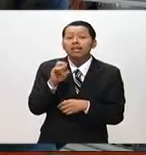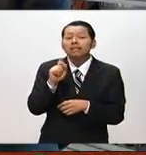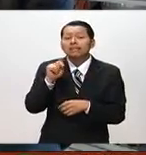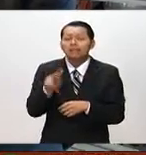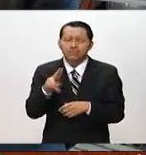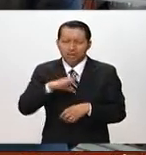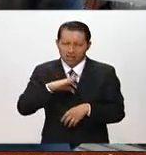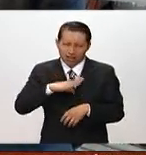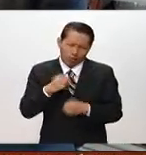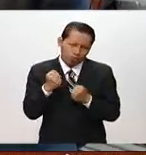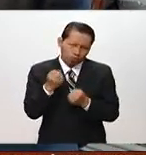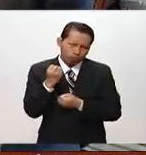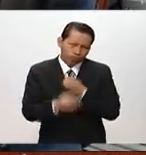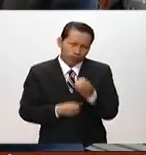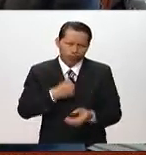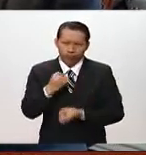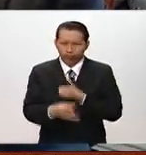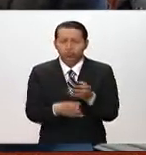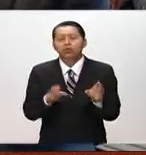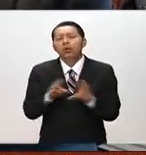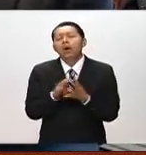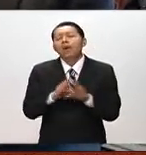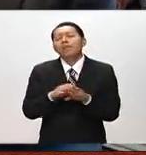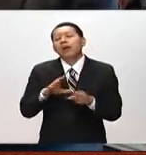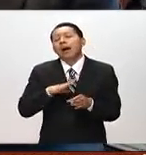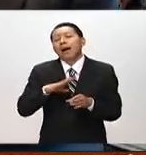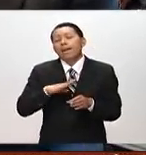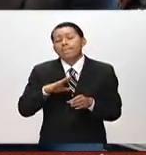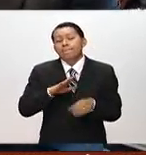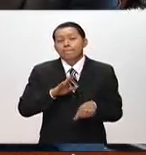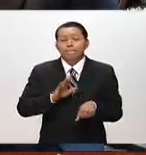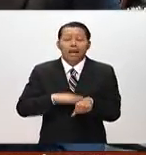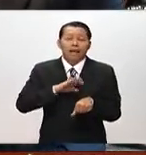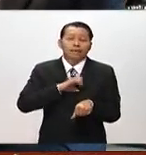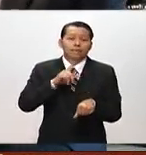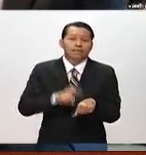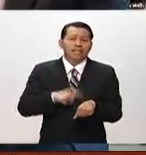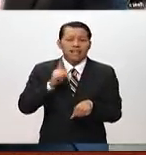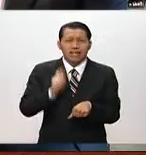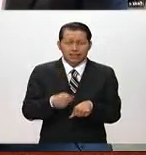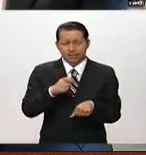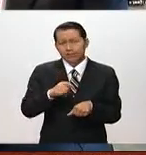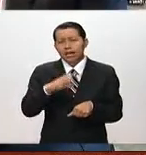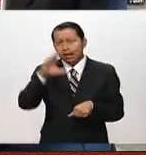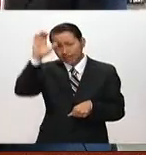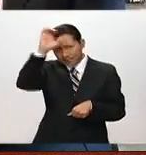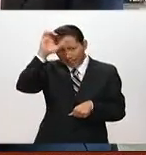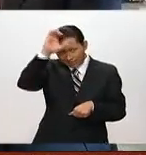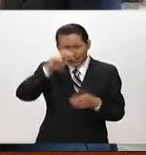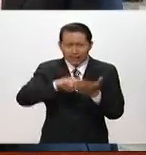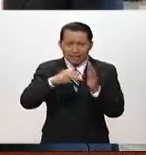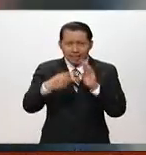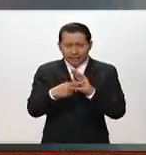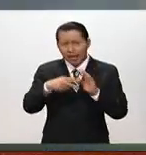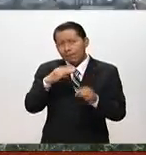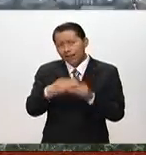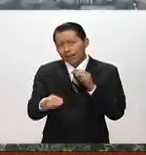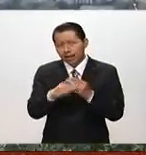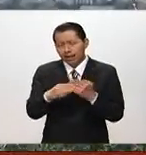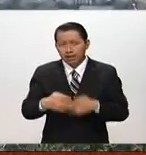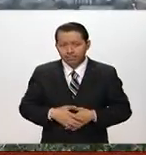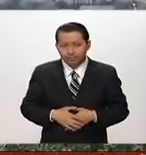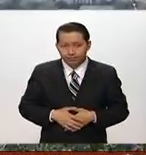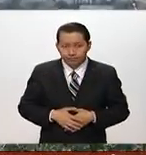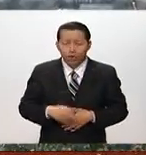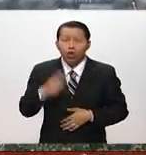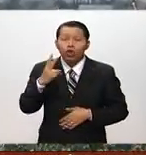tiene mucho que aportar, precisamente por la especialidad de esta unidad que es Ciencia e Ingeniería de Materiales. Con